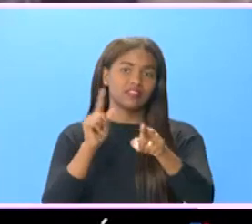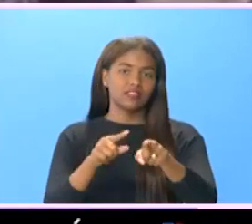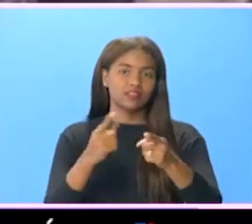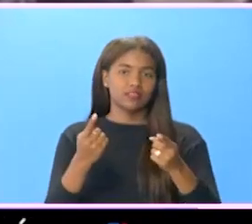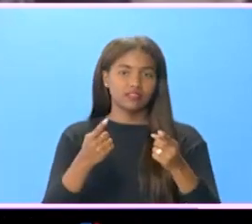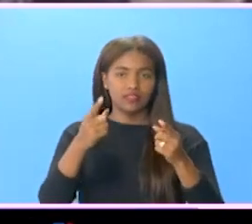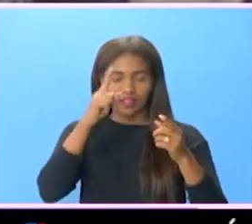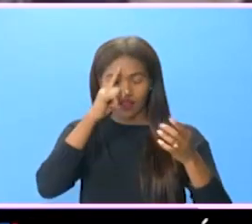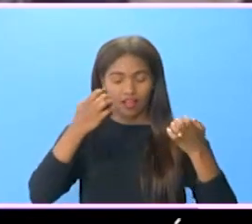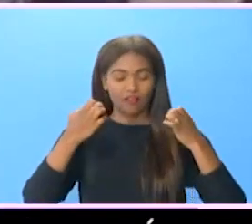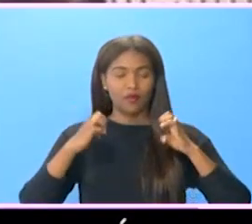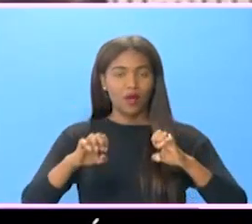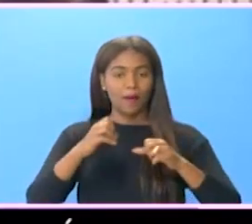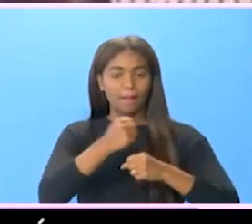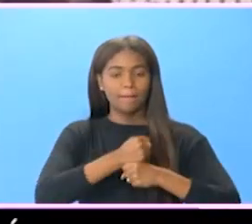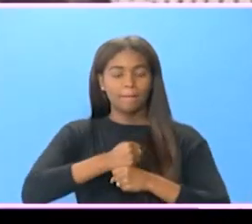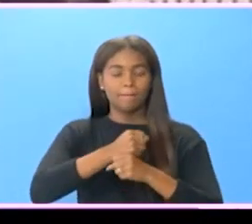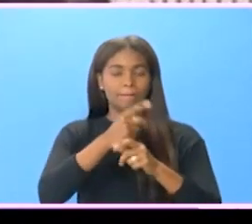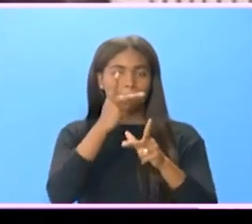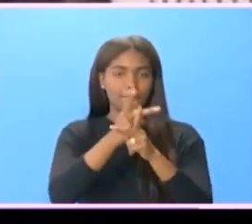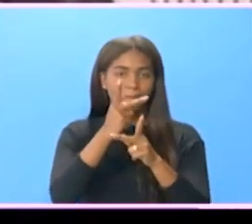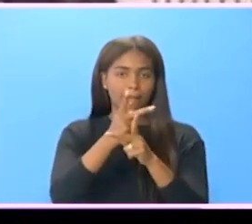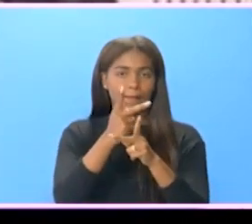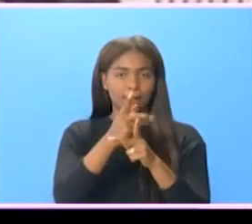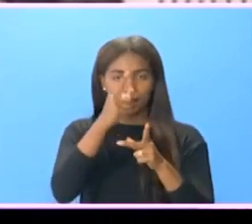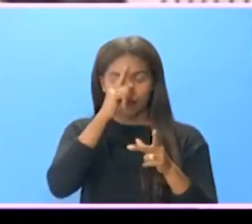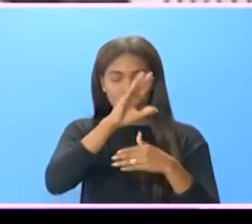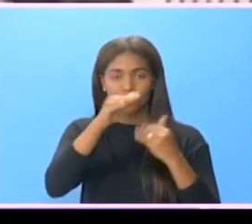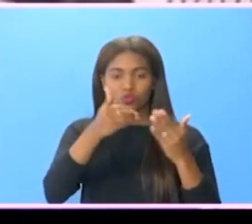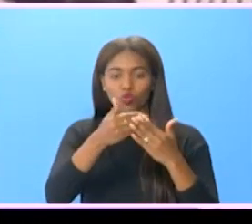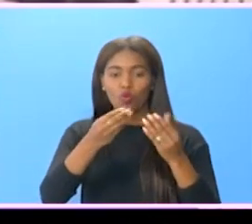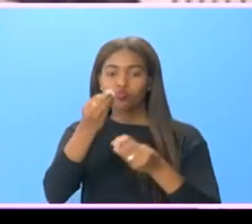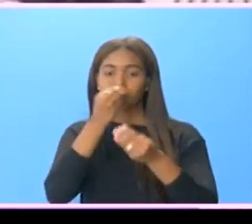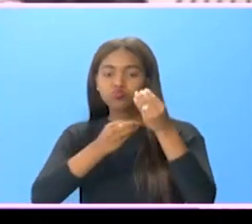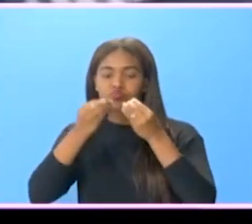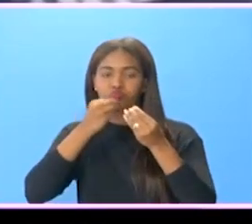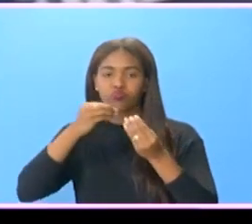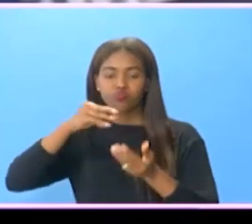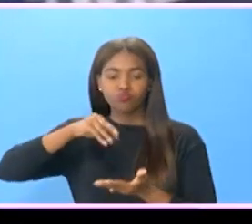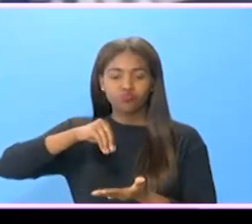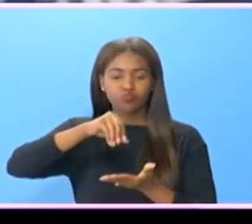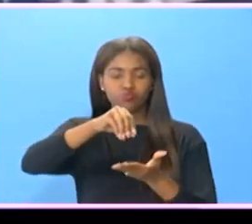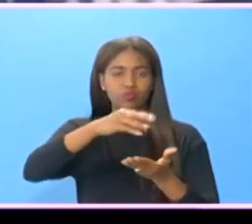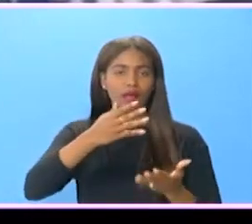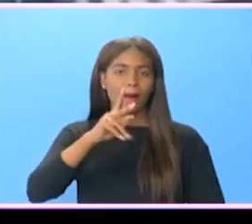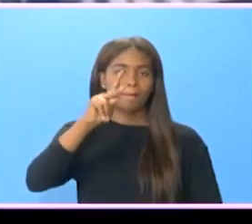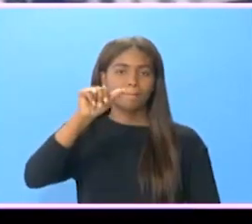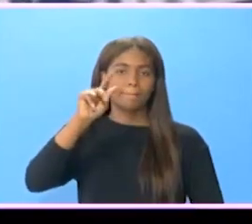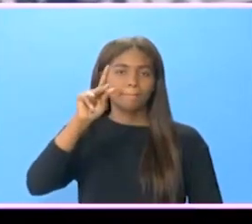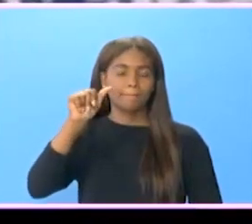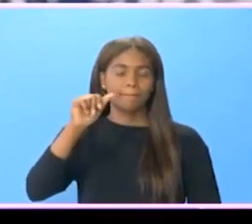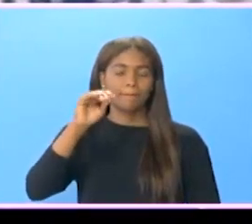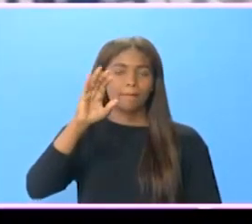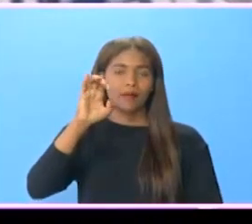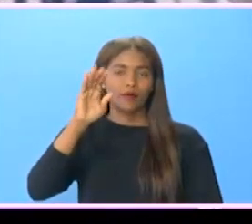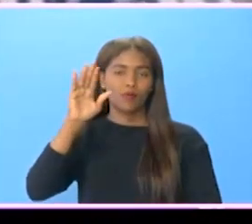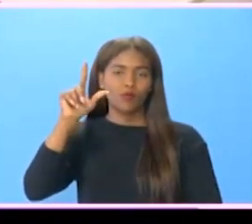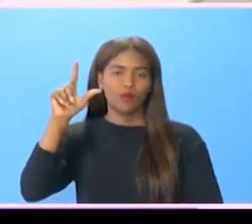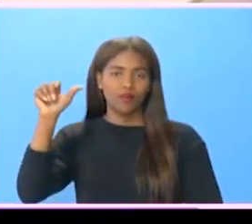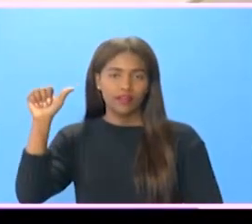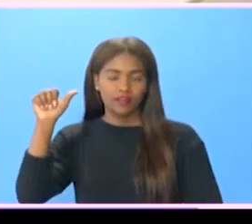y reforzamiento en la recepción y almacenamiento de los rubros agrícolas perecederos, papa y cebolla, e